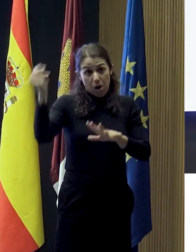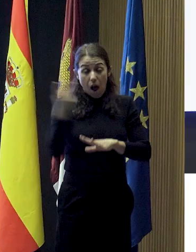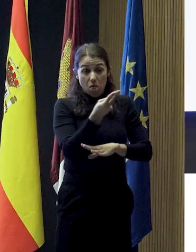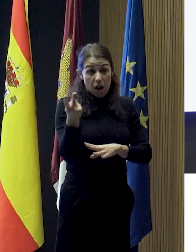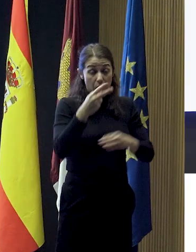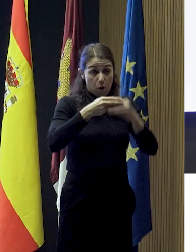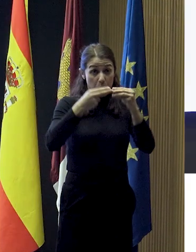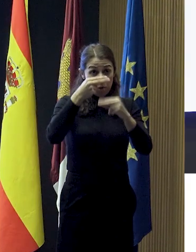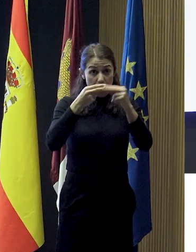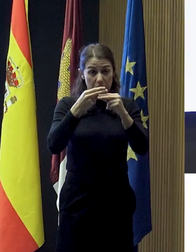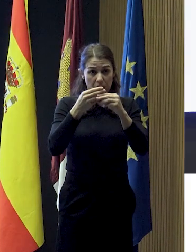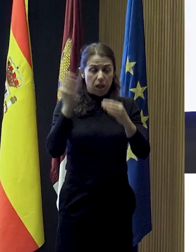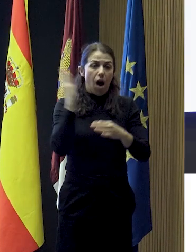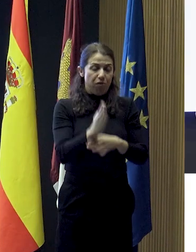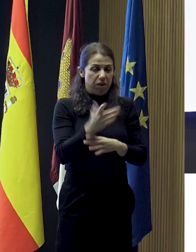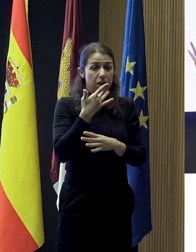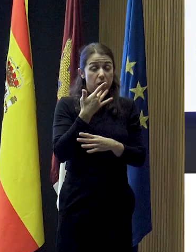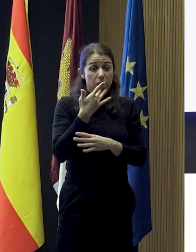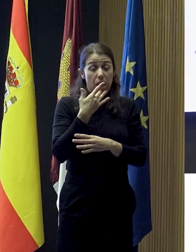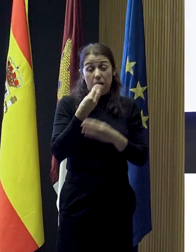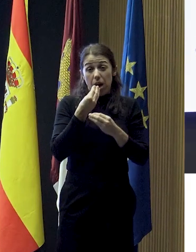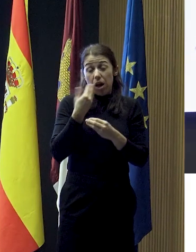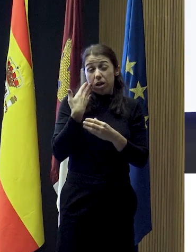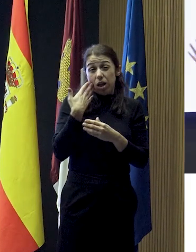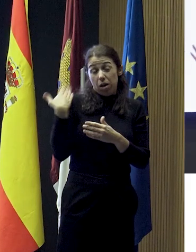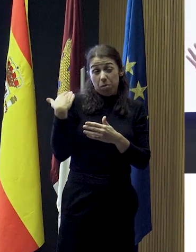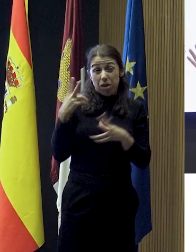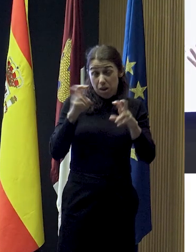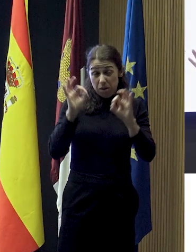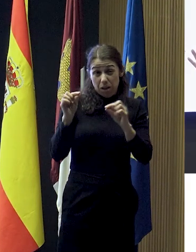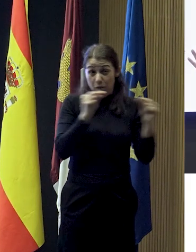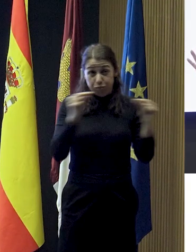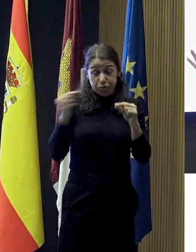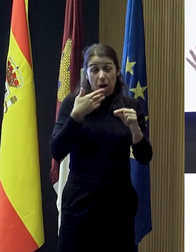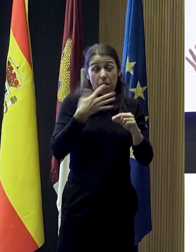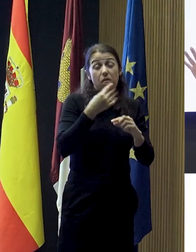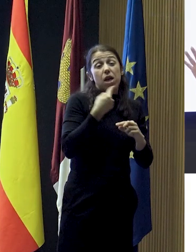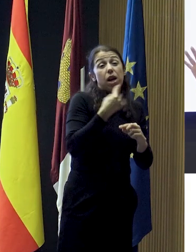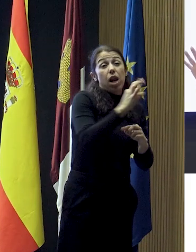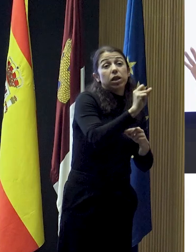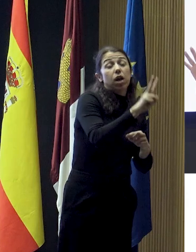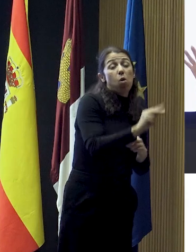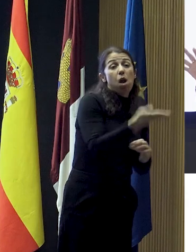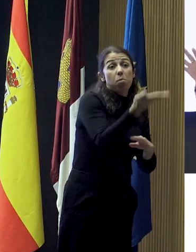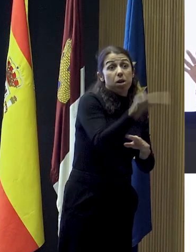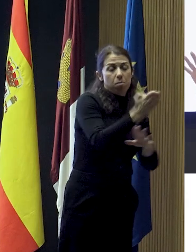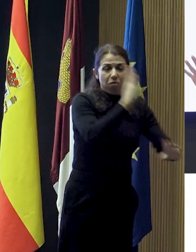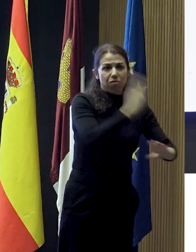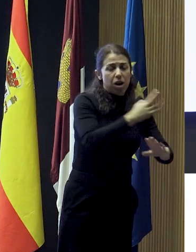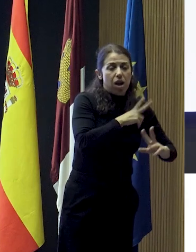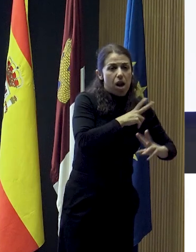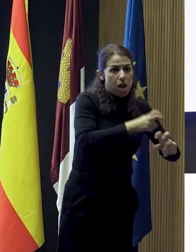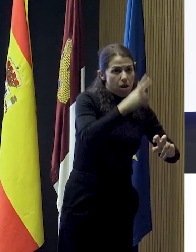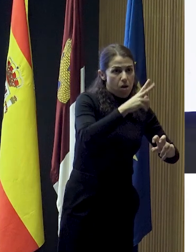también ha habido peleas históricas entre aquellos que creían que la tau era la principal causa de inicio